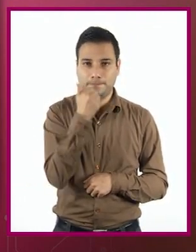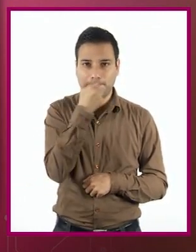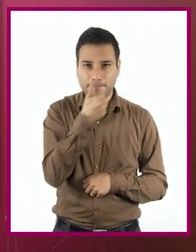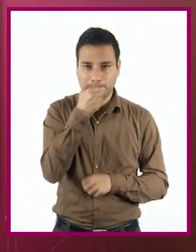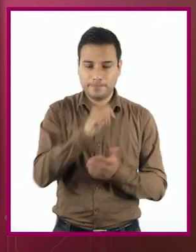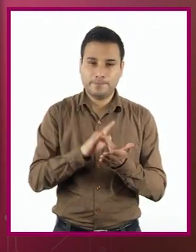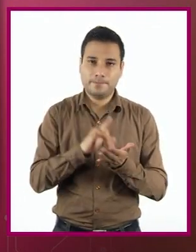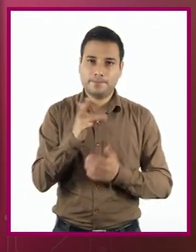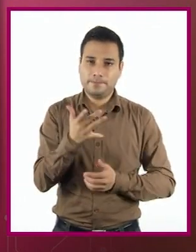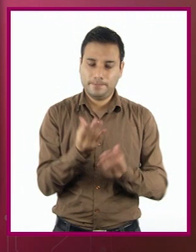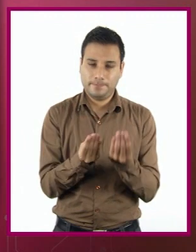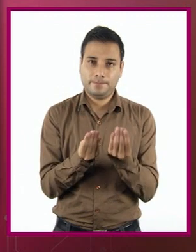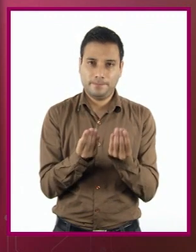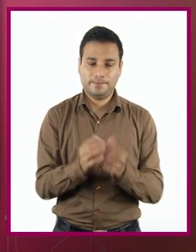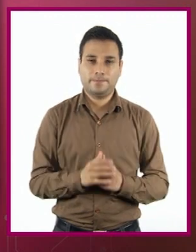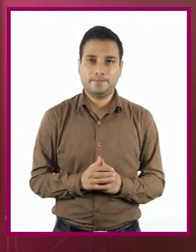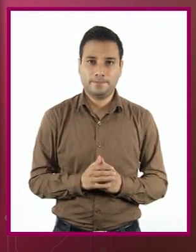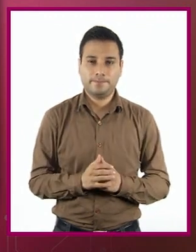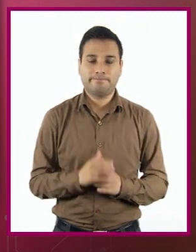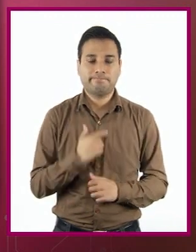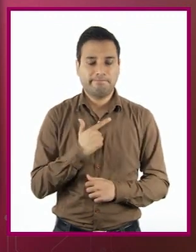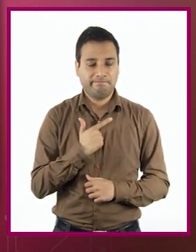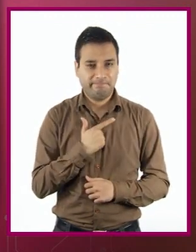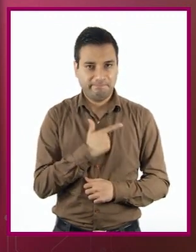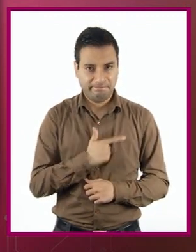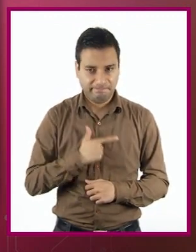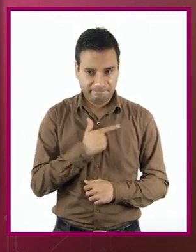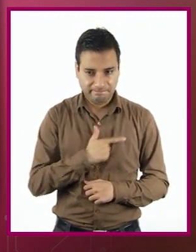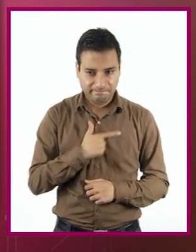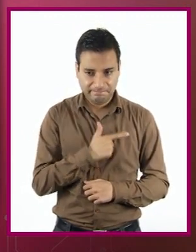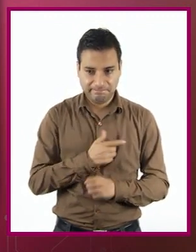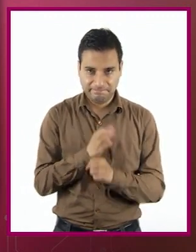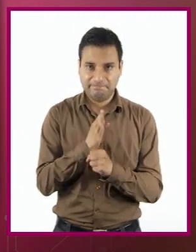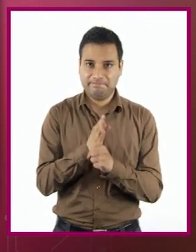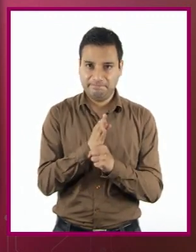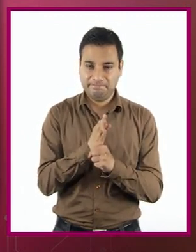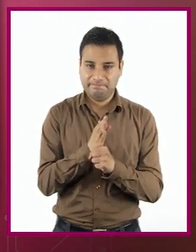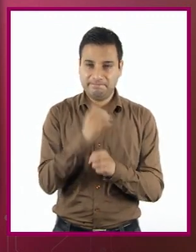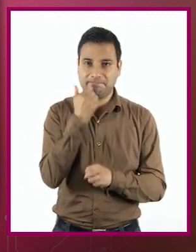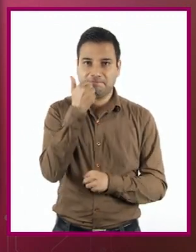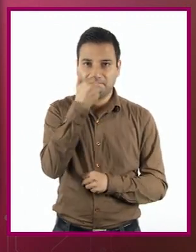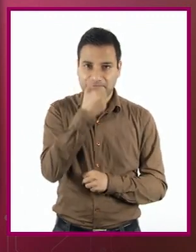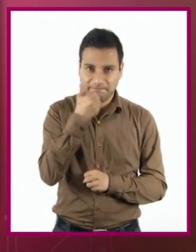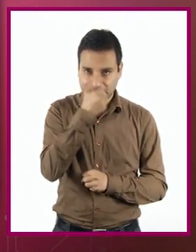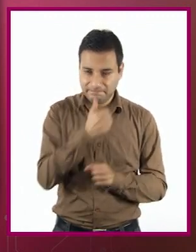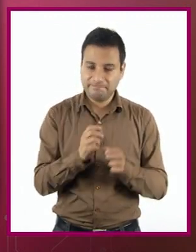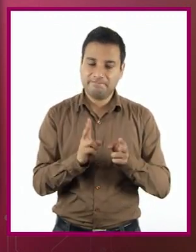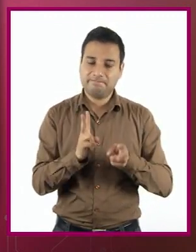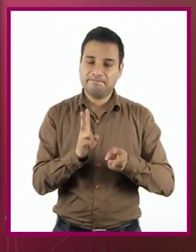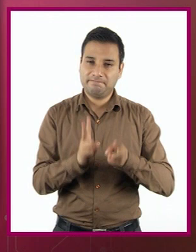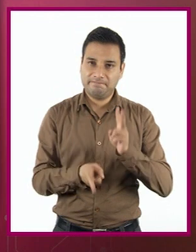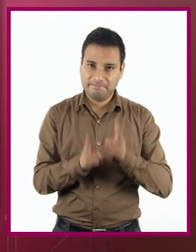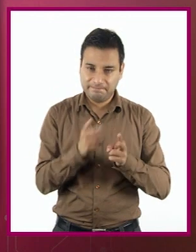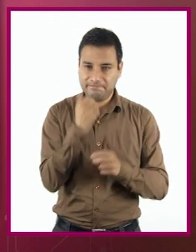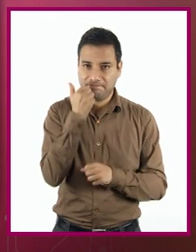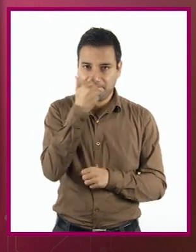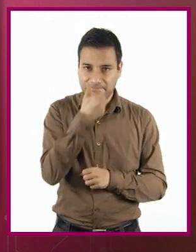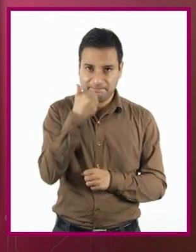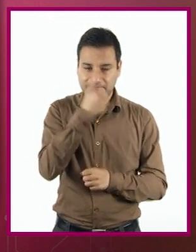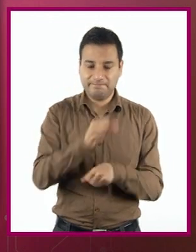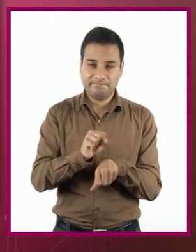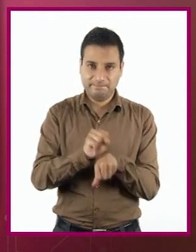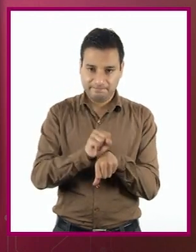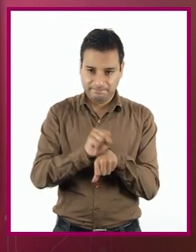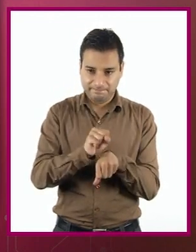Muchas gracias. Muy grato para mí poder dirigirme a los chicos y chicas estudiantes de